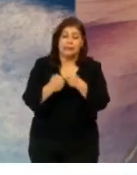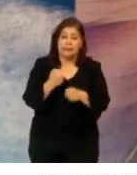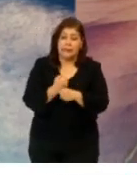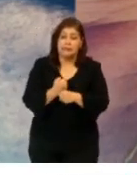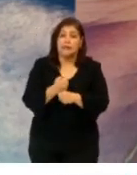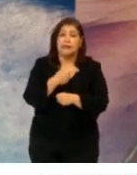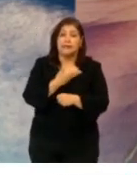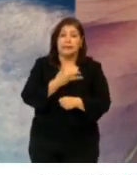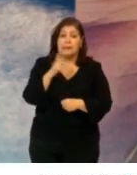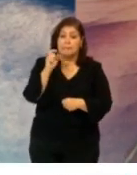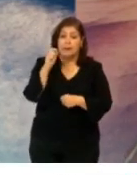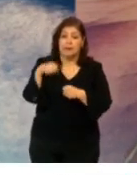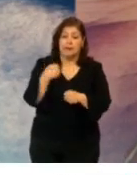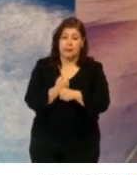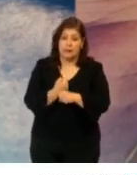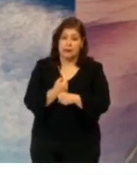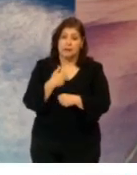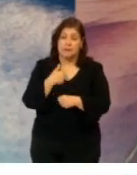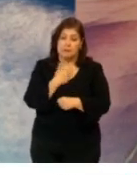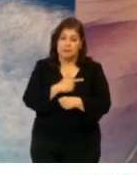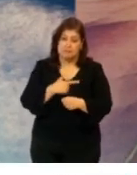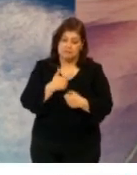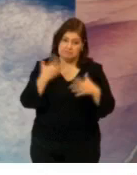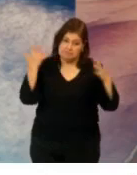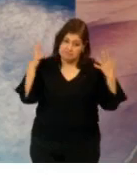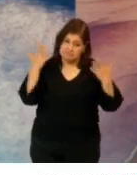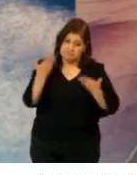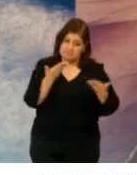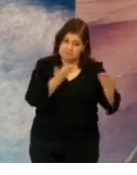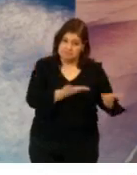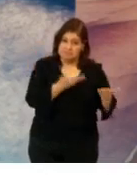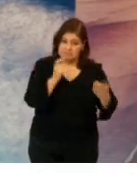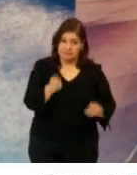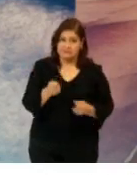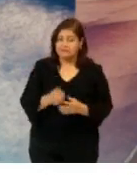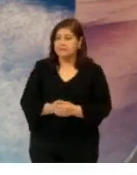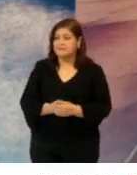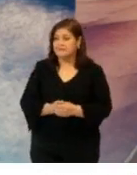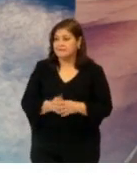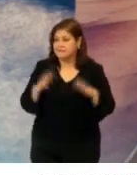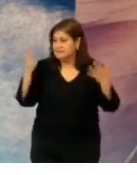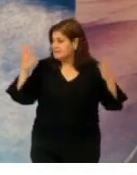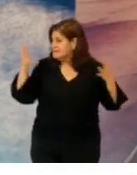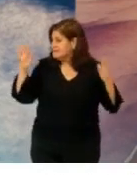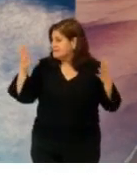me da mucho gusto tenerle aquí. Les pido un aplauso para Julieta.